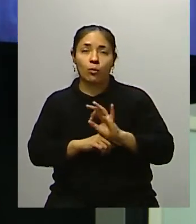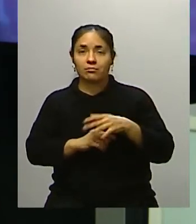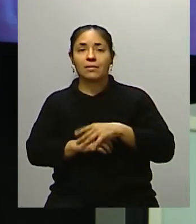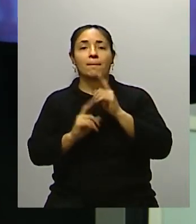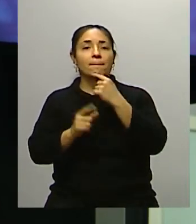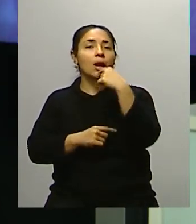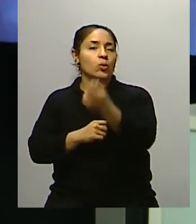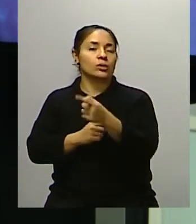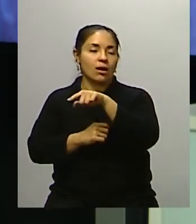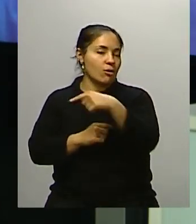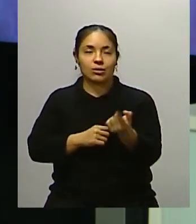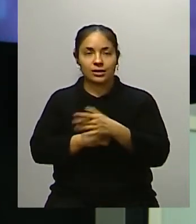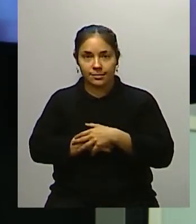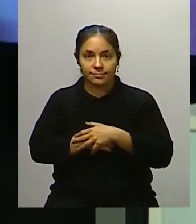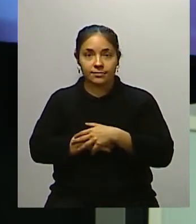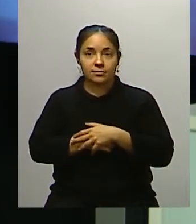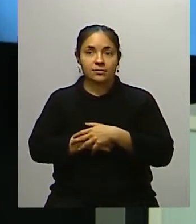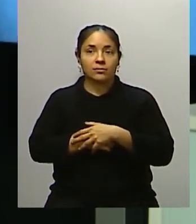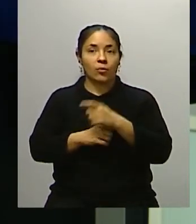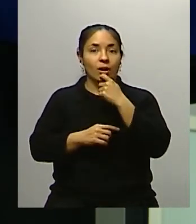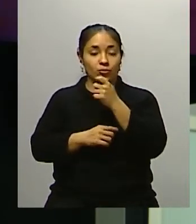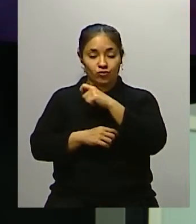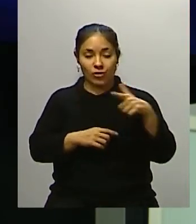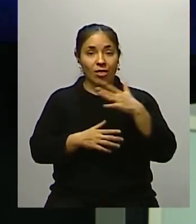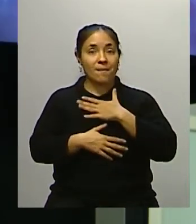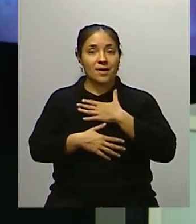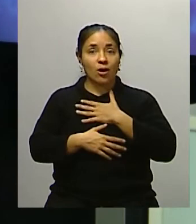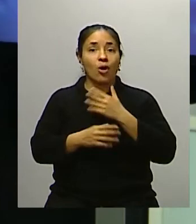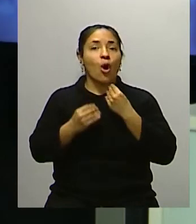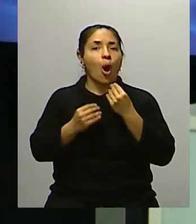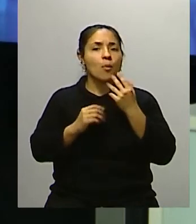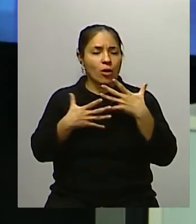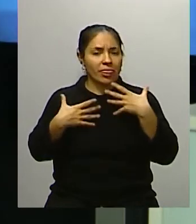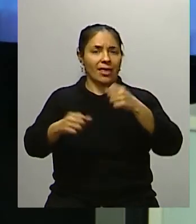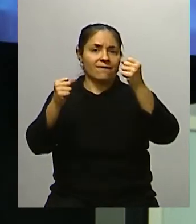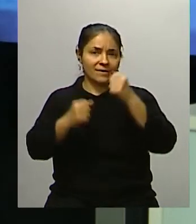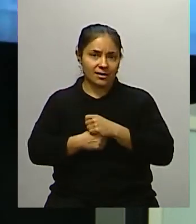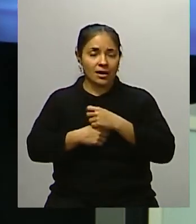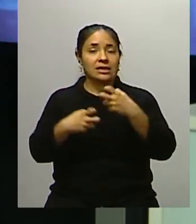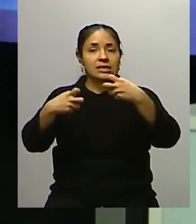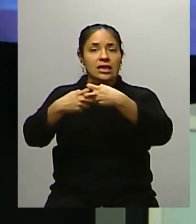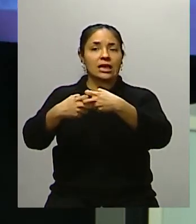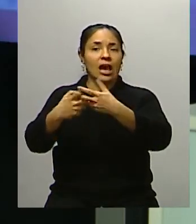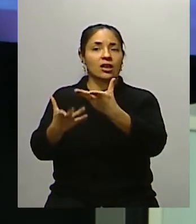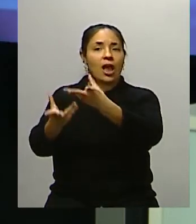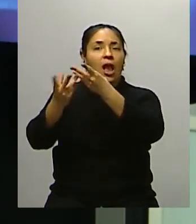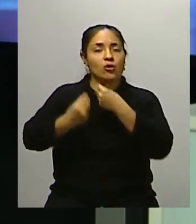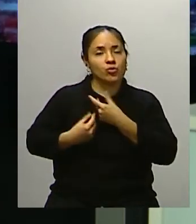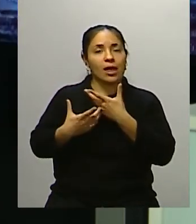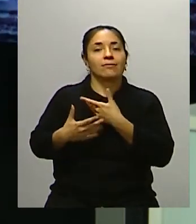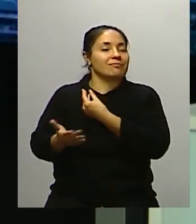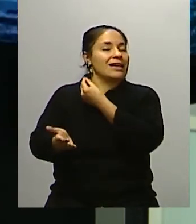atenta contra cómo voy a defender mi ingreso. Digo, la sindicalización, que en definitiva lo que hace es representarnos y ir